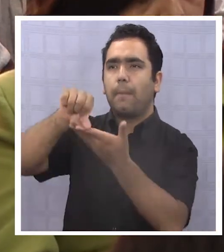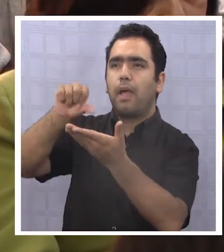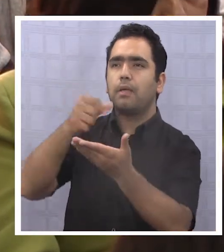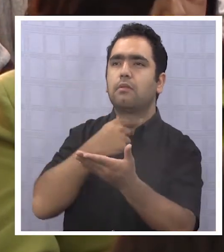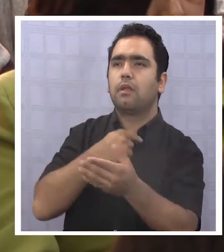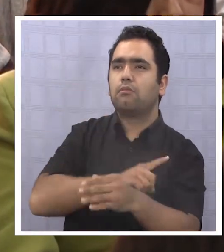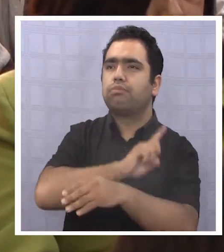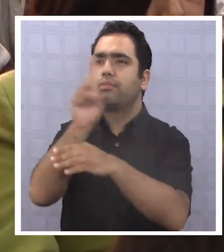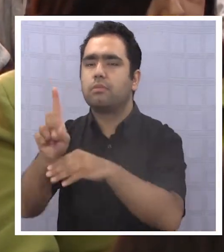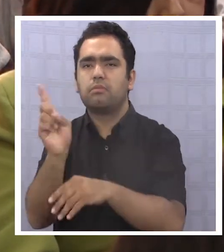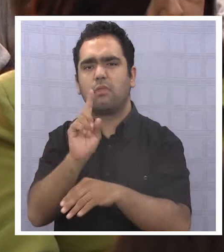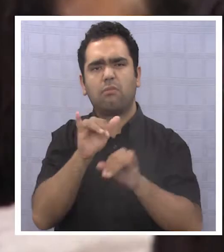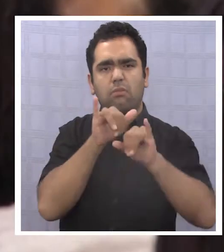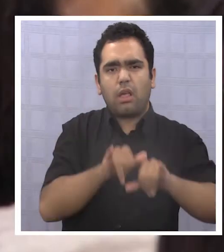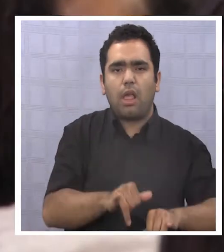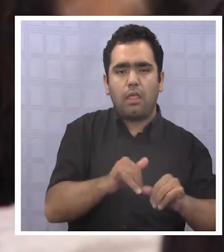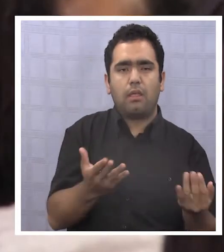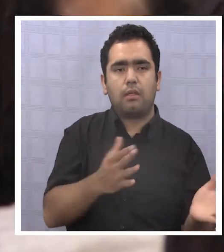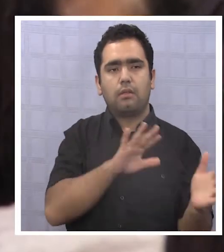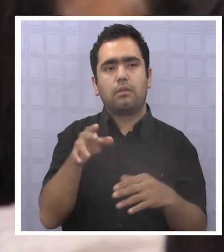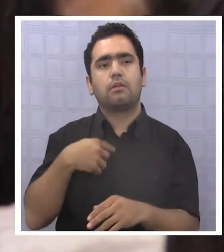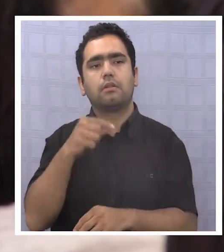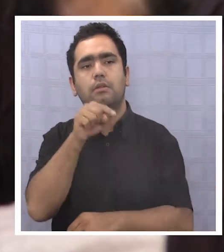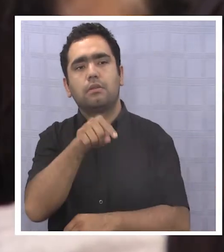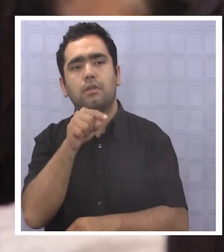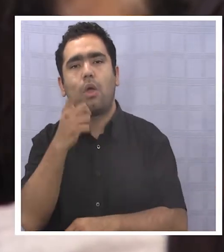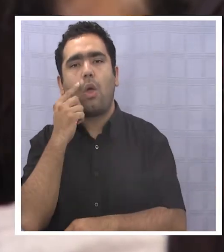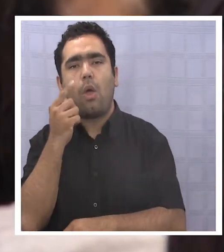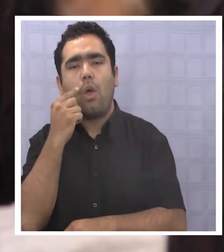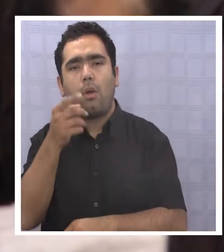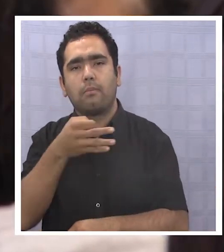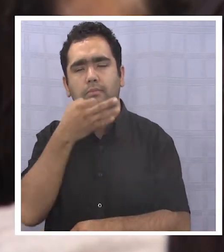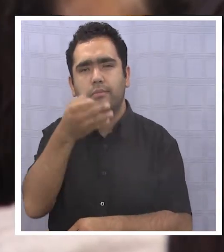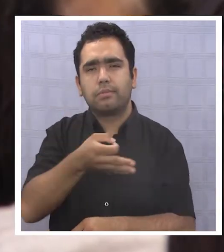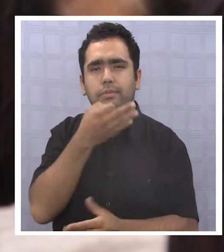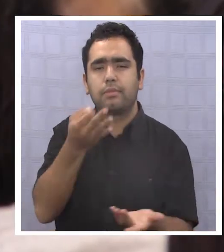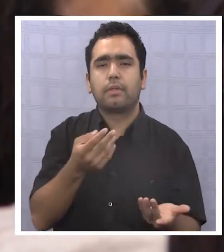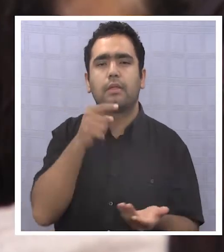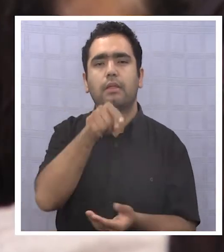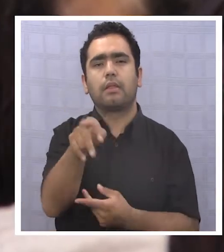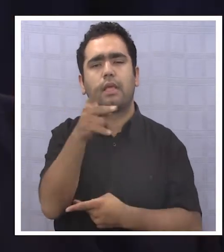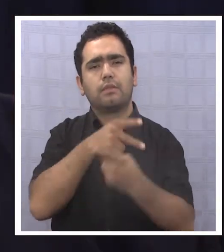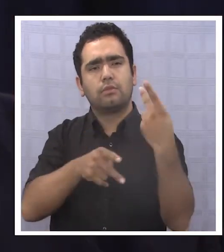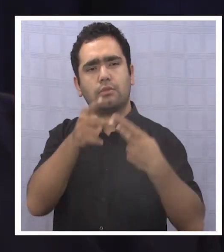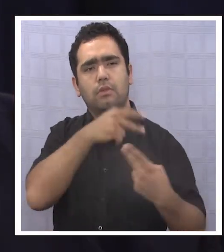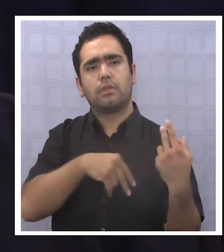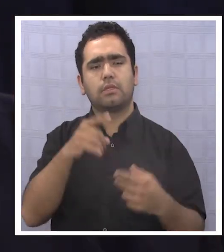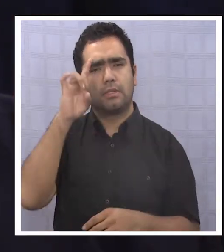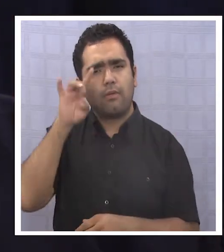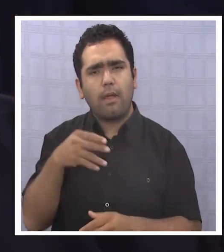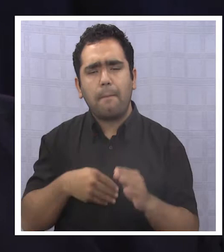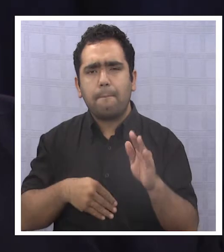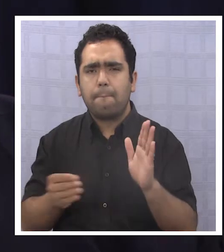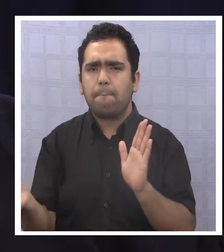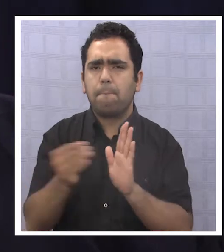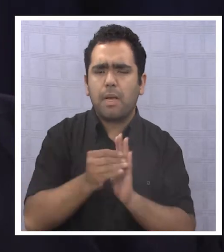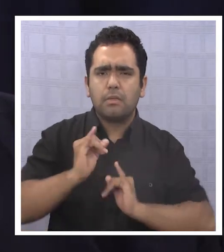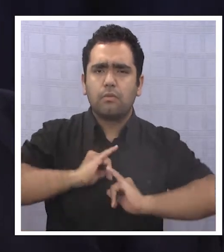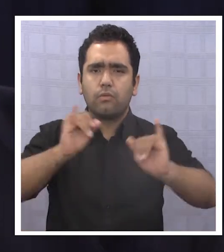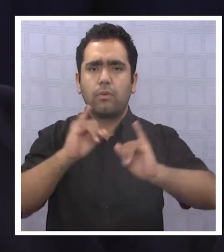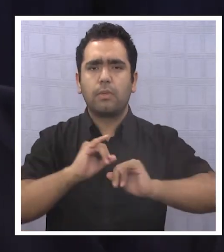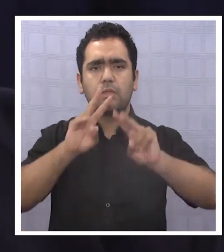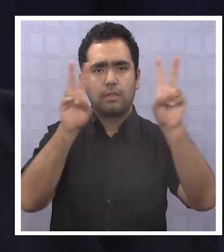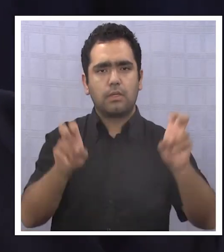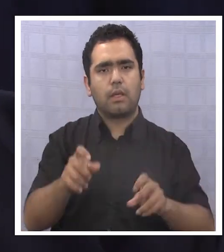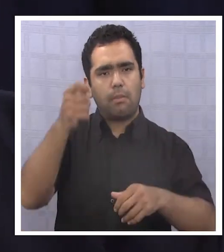decide no volver a su lugar de origen. Para de la Maza, una de sus motivaciones, además de su pasión por la historia, es saber